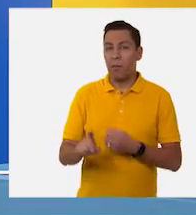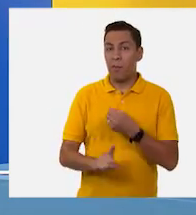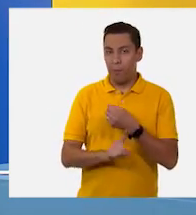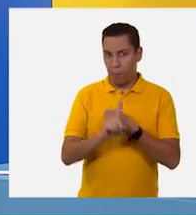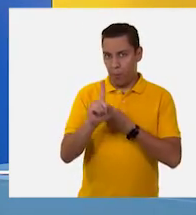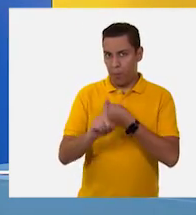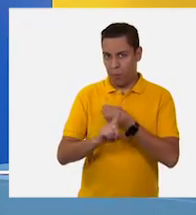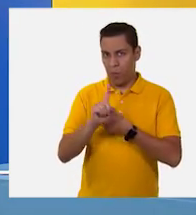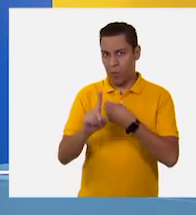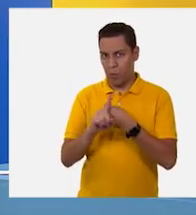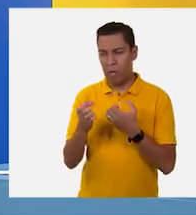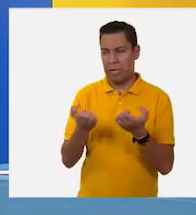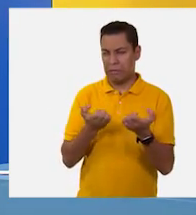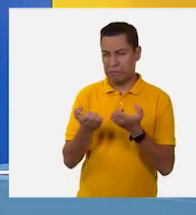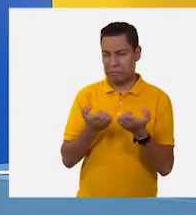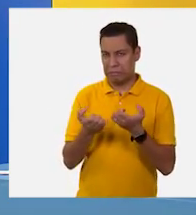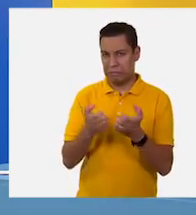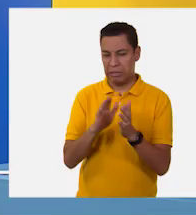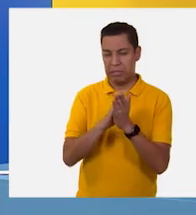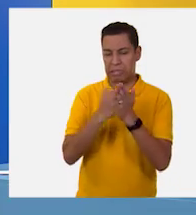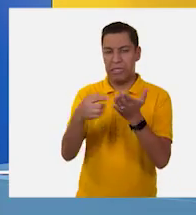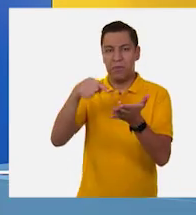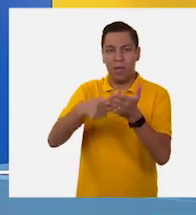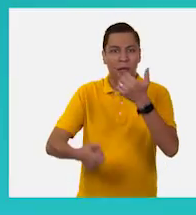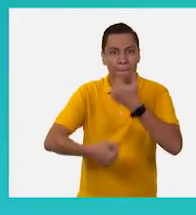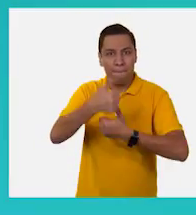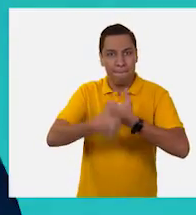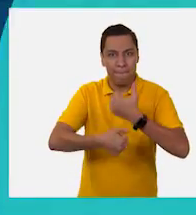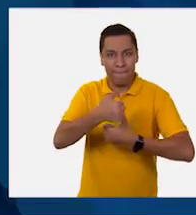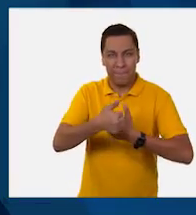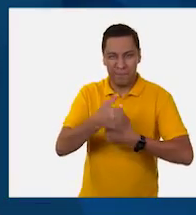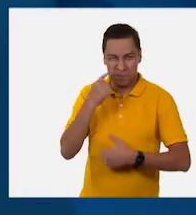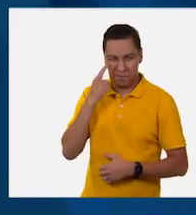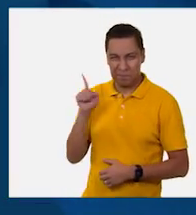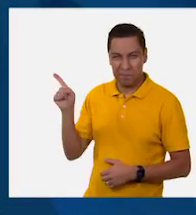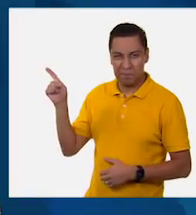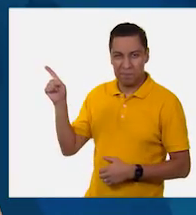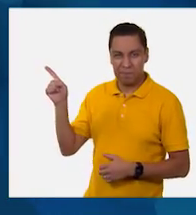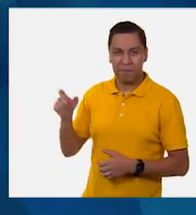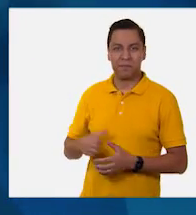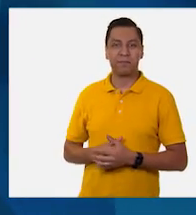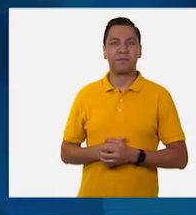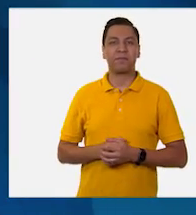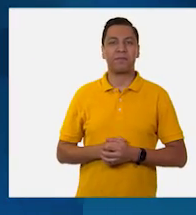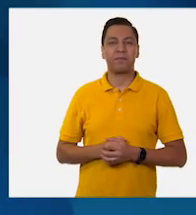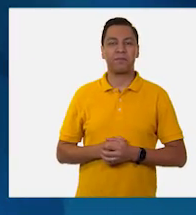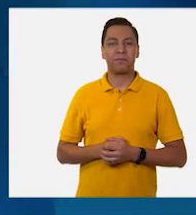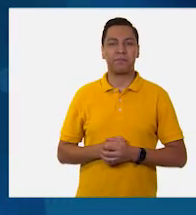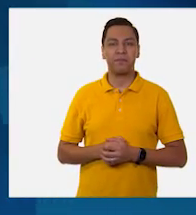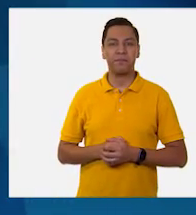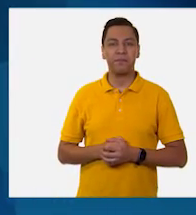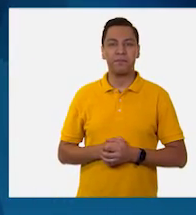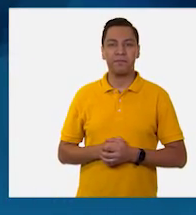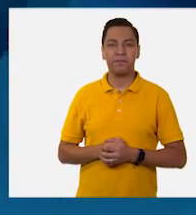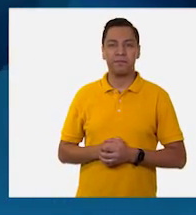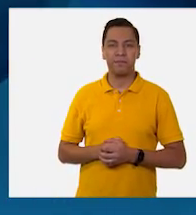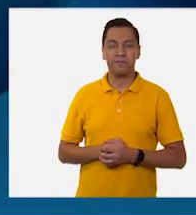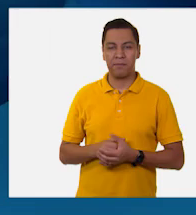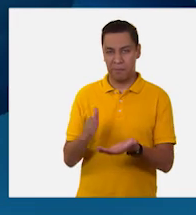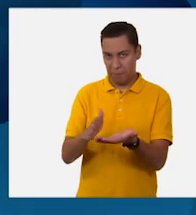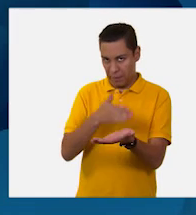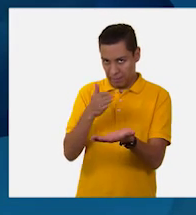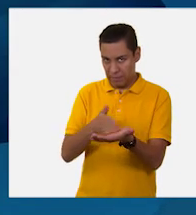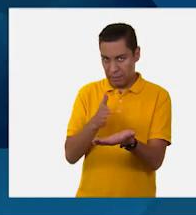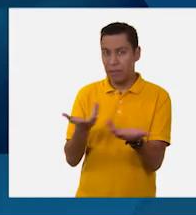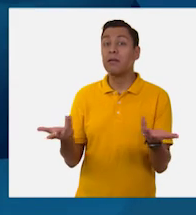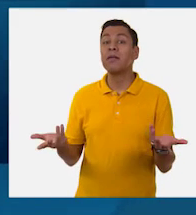problemas que nos proponen en el libro de desafíos matemáticos? Me parece perfecto, maestro. Tú me dices a qué página